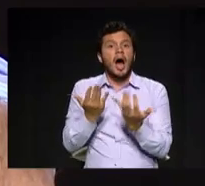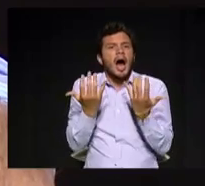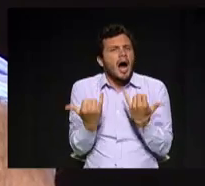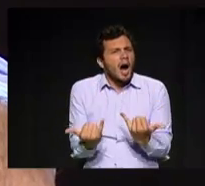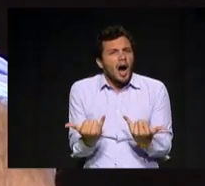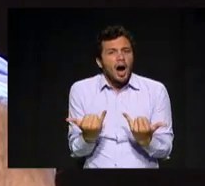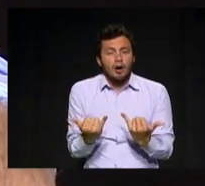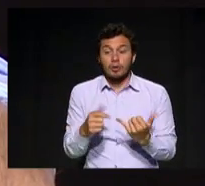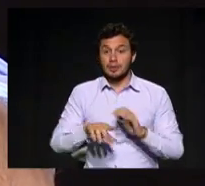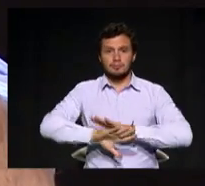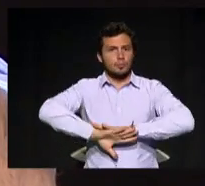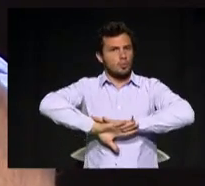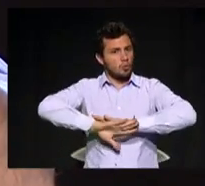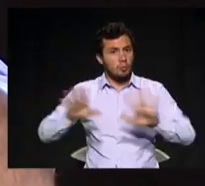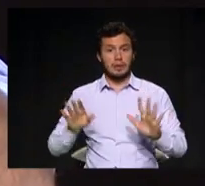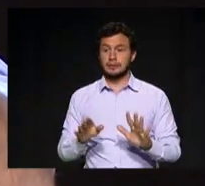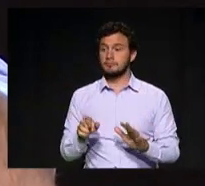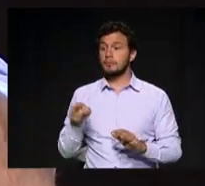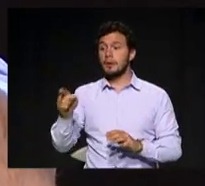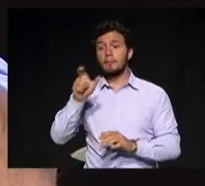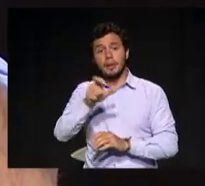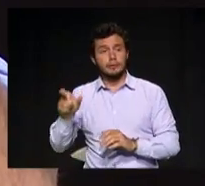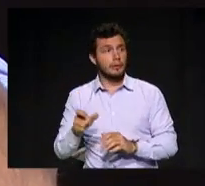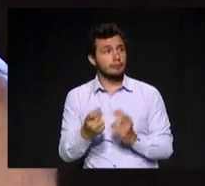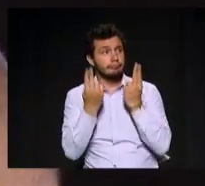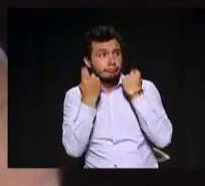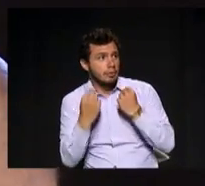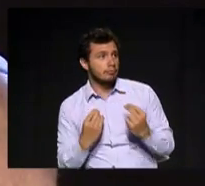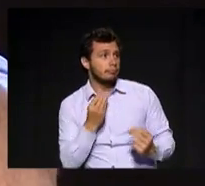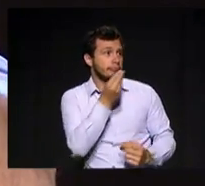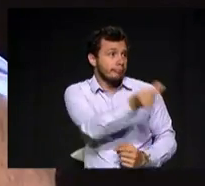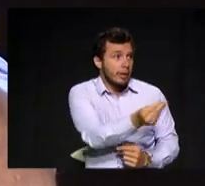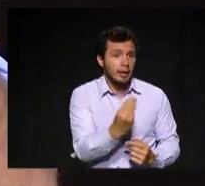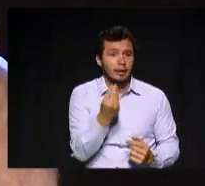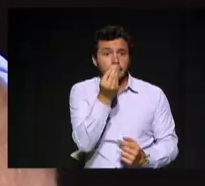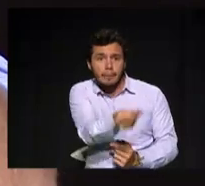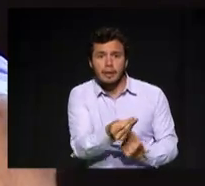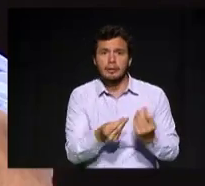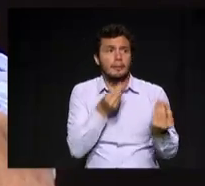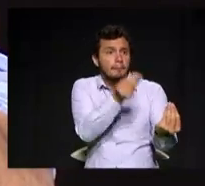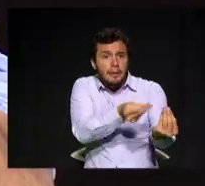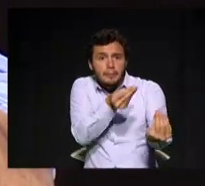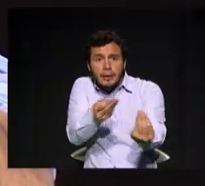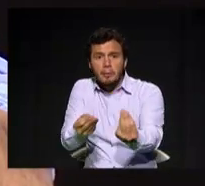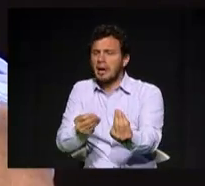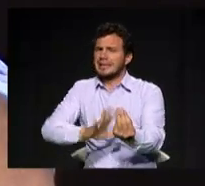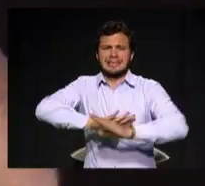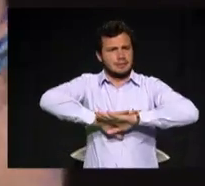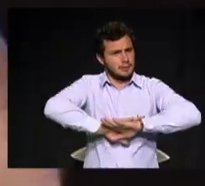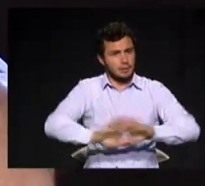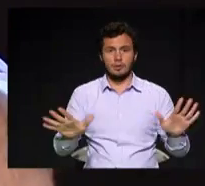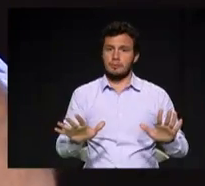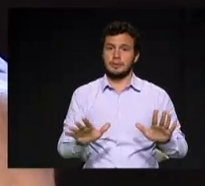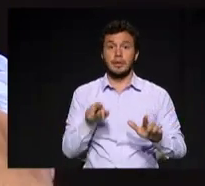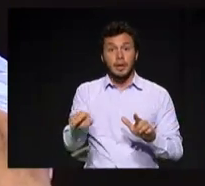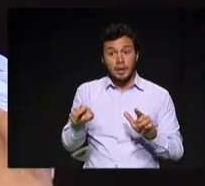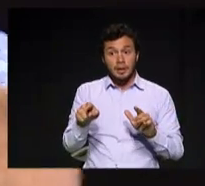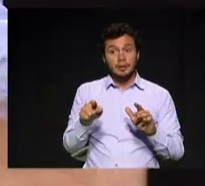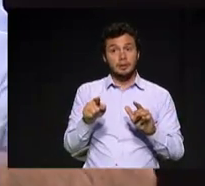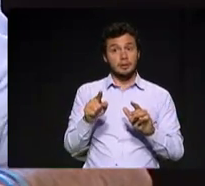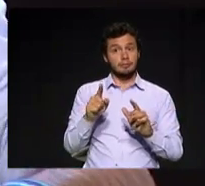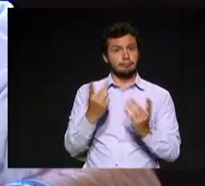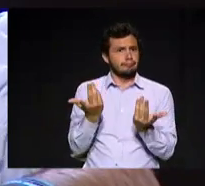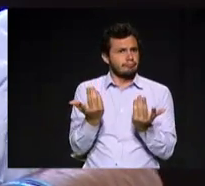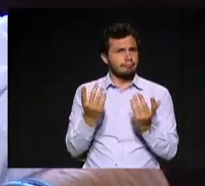rentas criminales que tienen es un conflicto económico no es ideológico ni político y para eso entonces ya la ciudad cuenta con